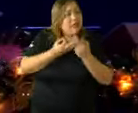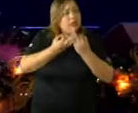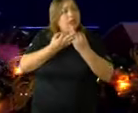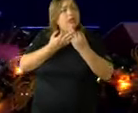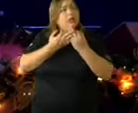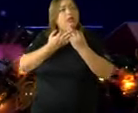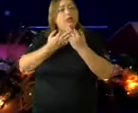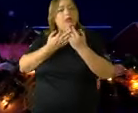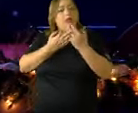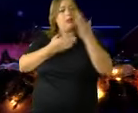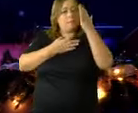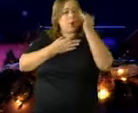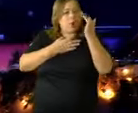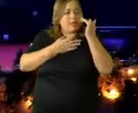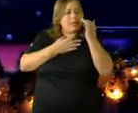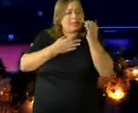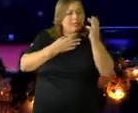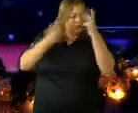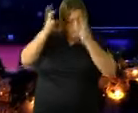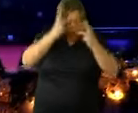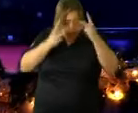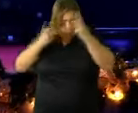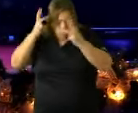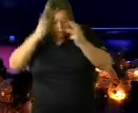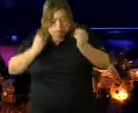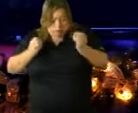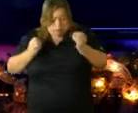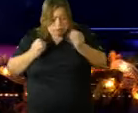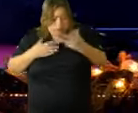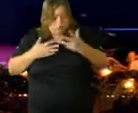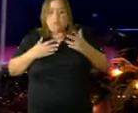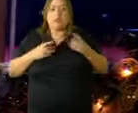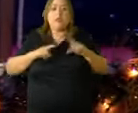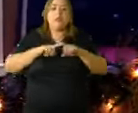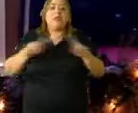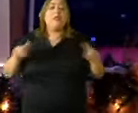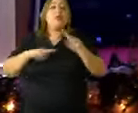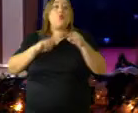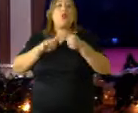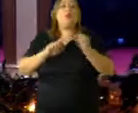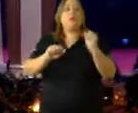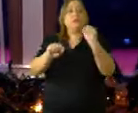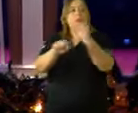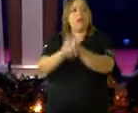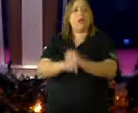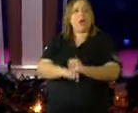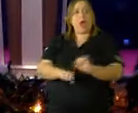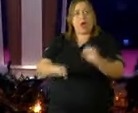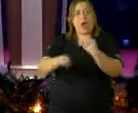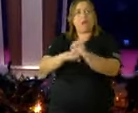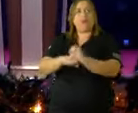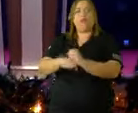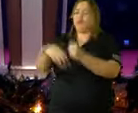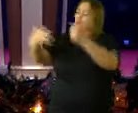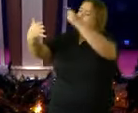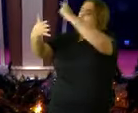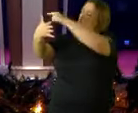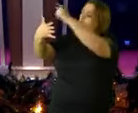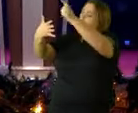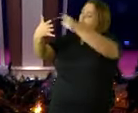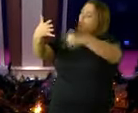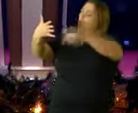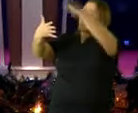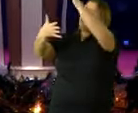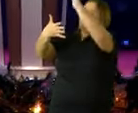todo, porque te estás afanando con miedo a no tener. Pero cuando tú trabajas en el orden de Dios, dándole el primado a